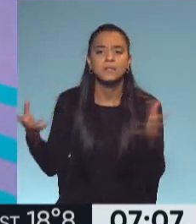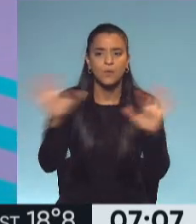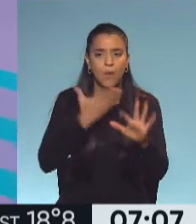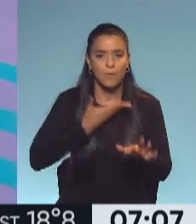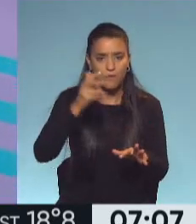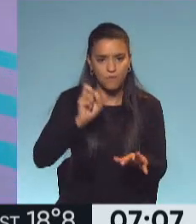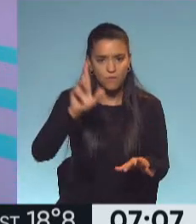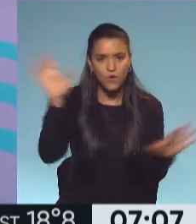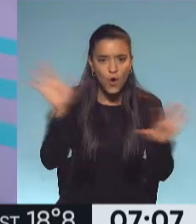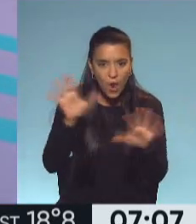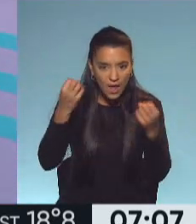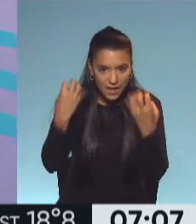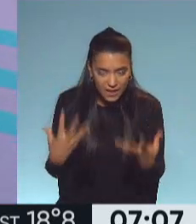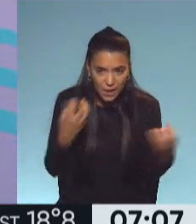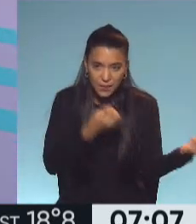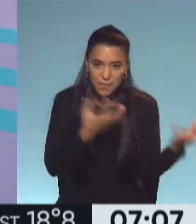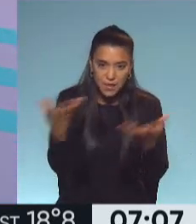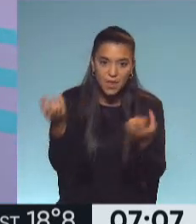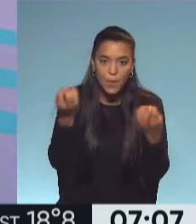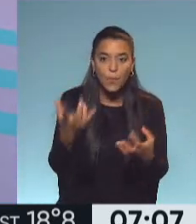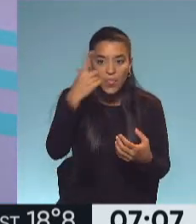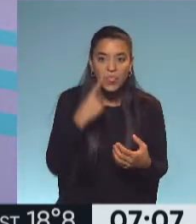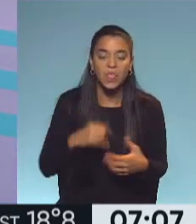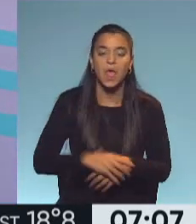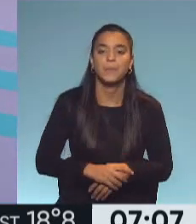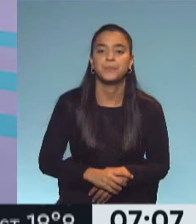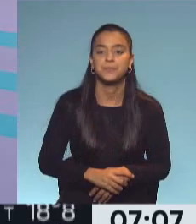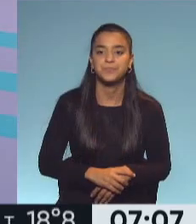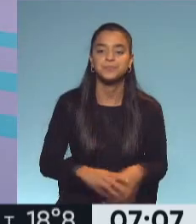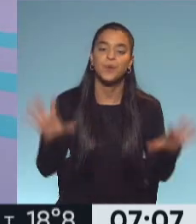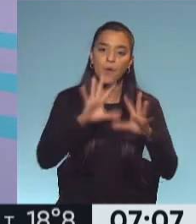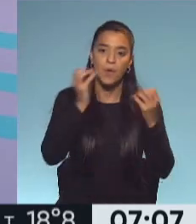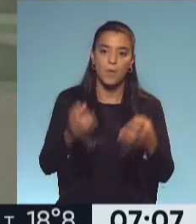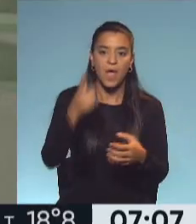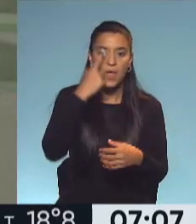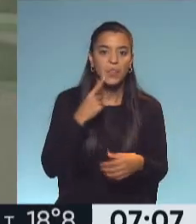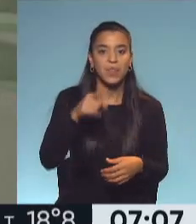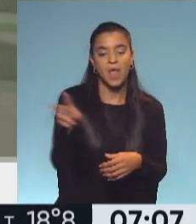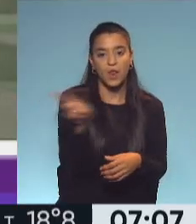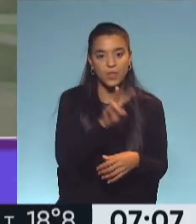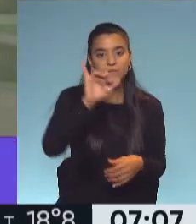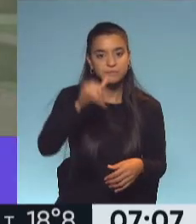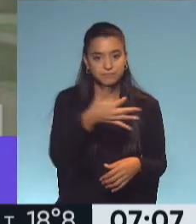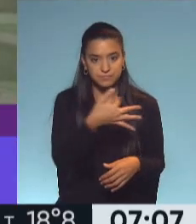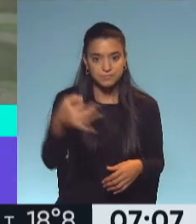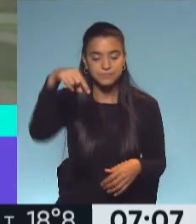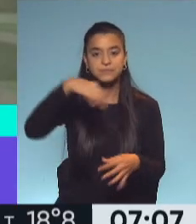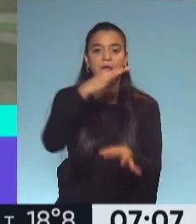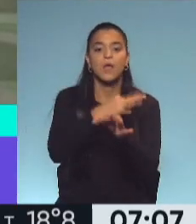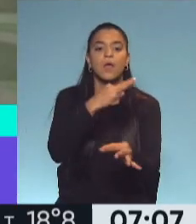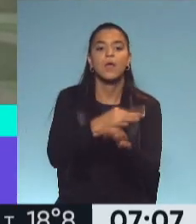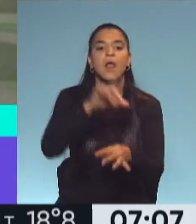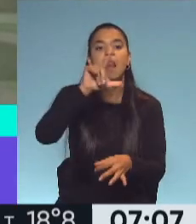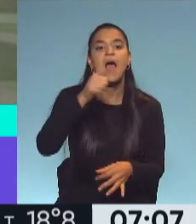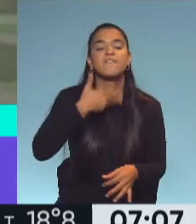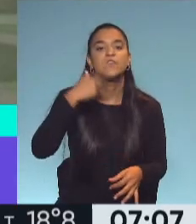Flor. Flor, ¿cómo estás? Bienvenida, buen día. Buen día, Ale, buen día, Silvia. Sí, exactamente, estamos en la escuela La Finur